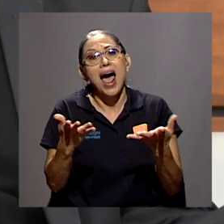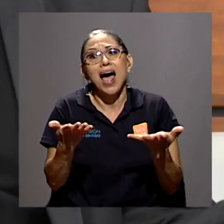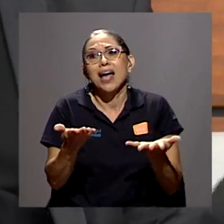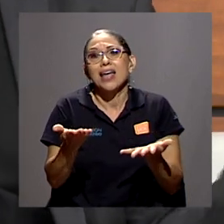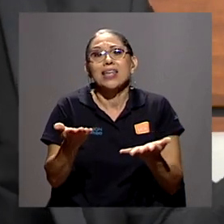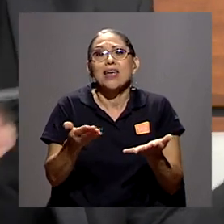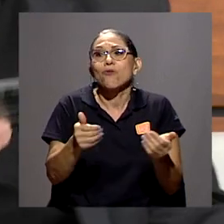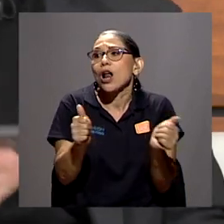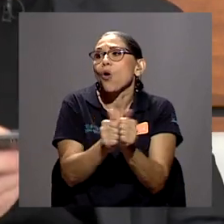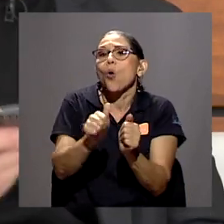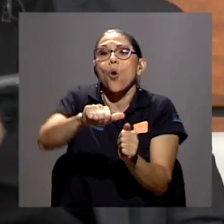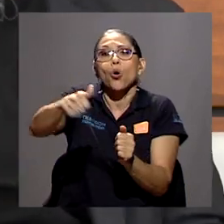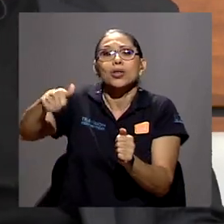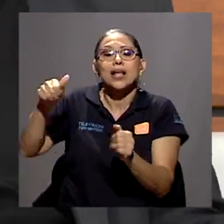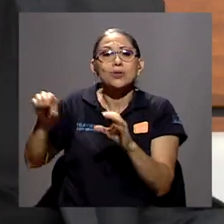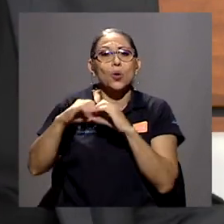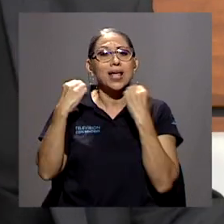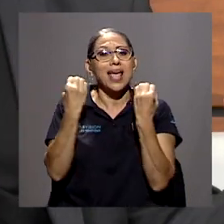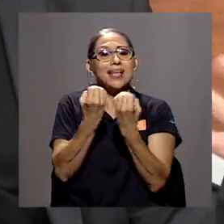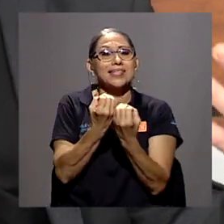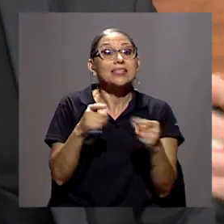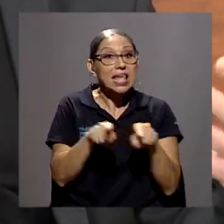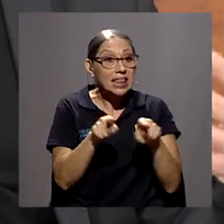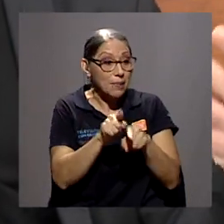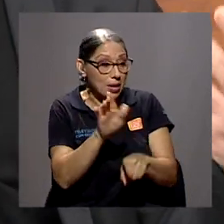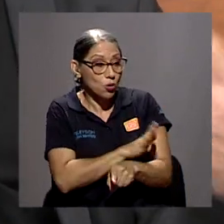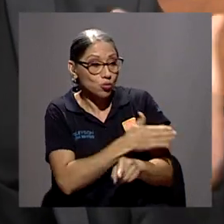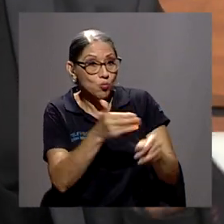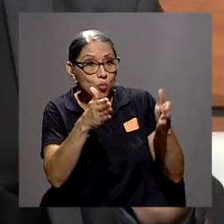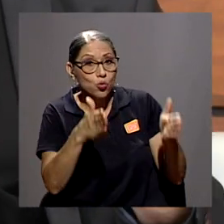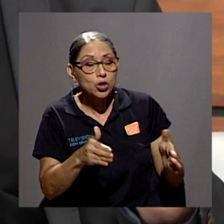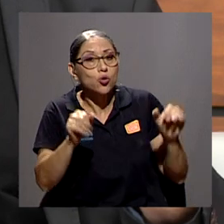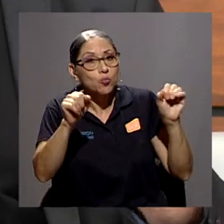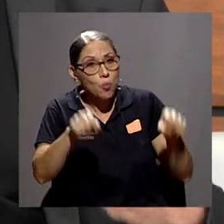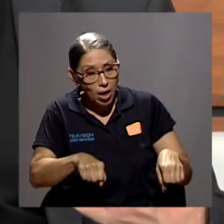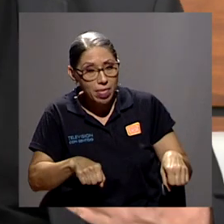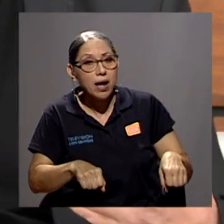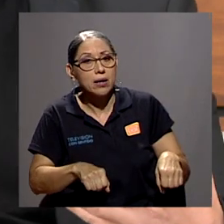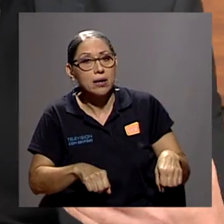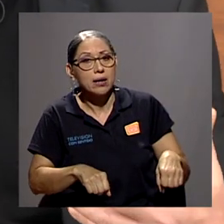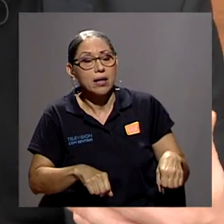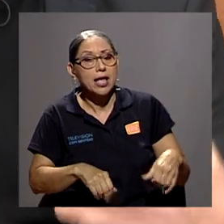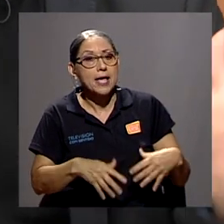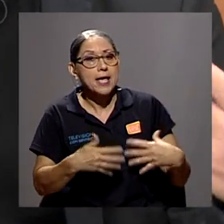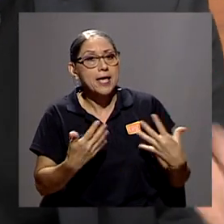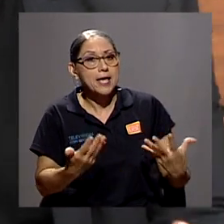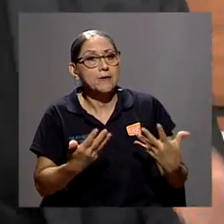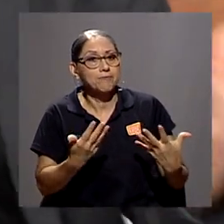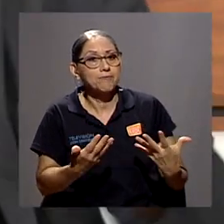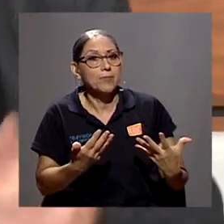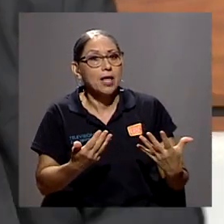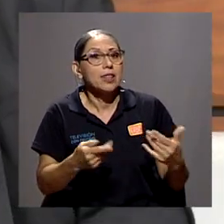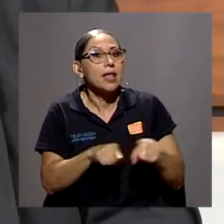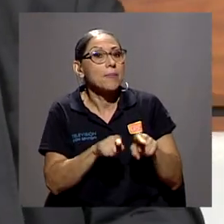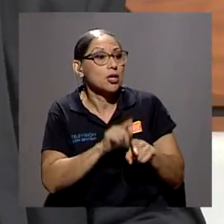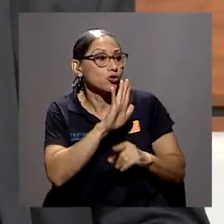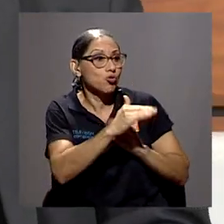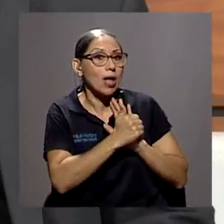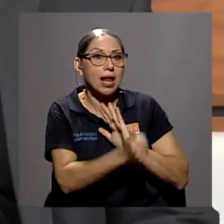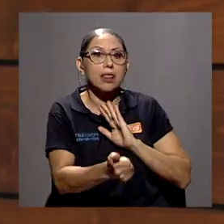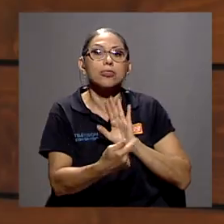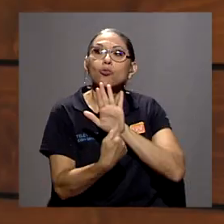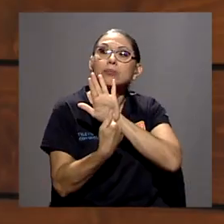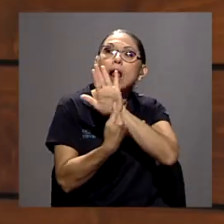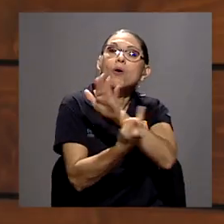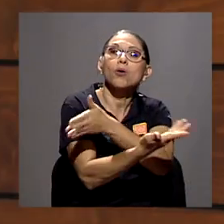de otras orquestas y que también los músicos que participaron puedan puedan exportar su talento a través de